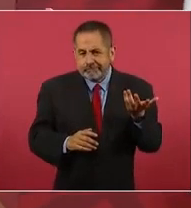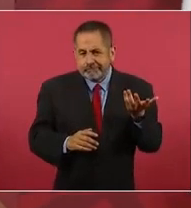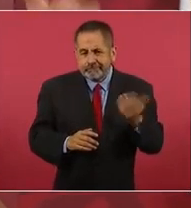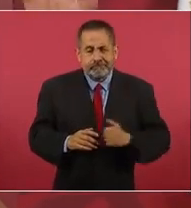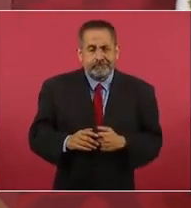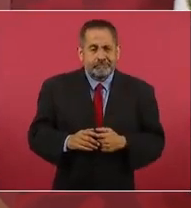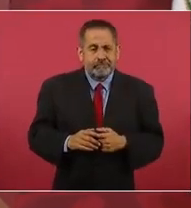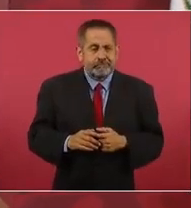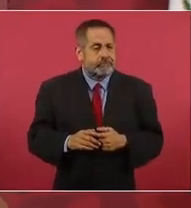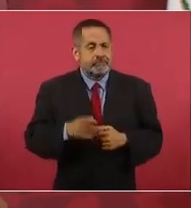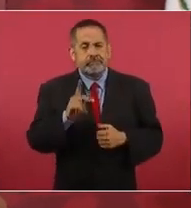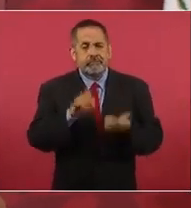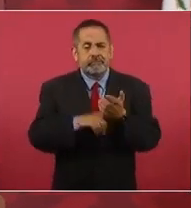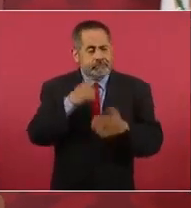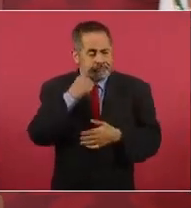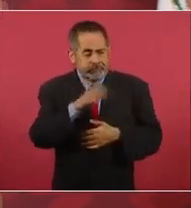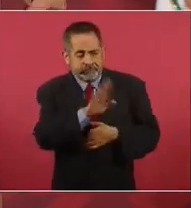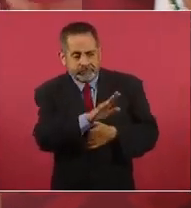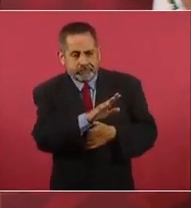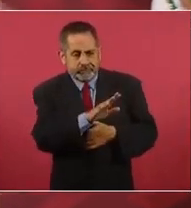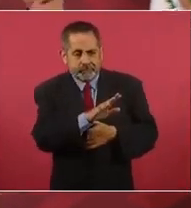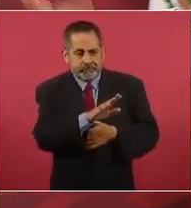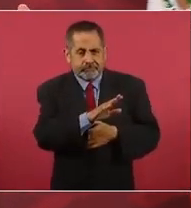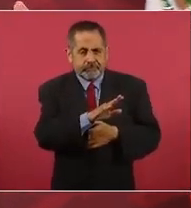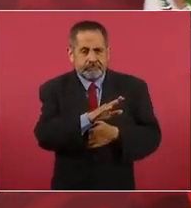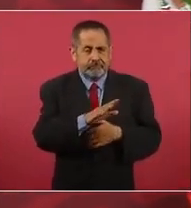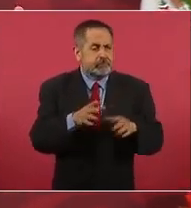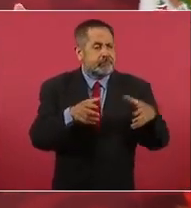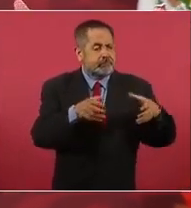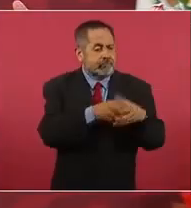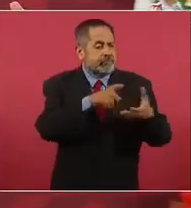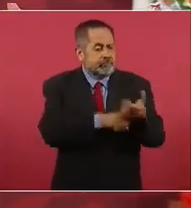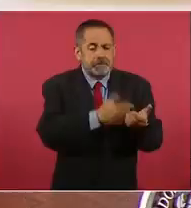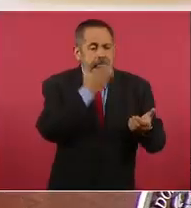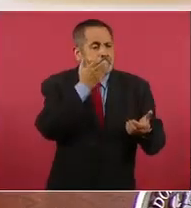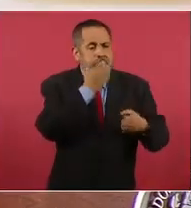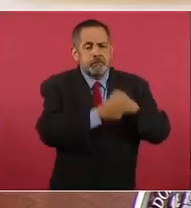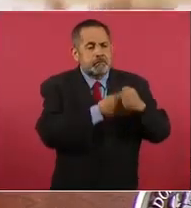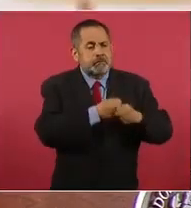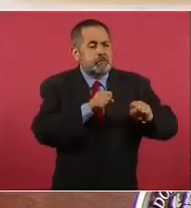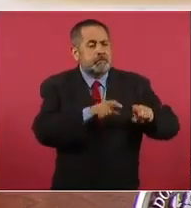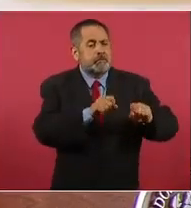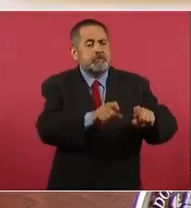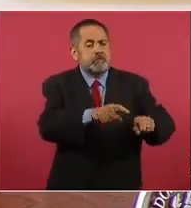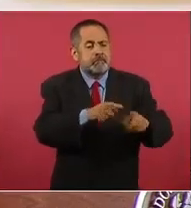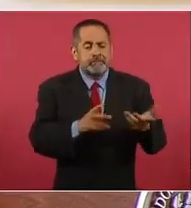los ciudadanos de derecha, los ciudadanos conservadores. Hay que